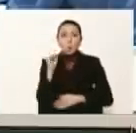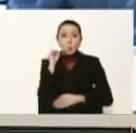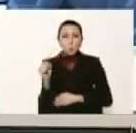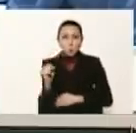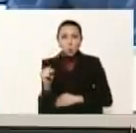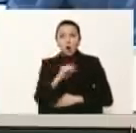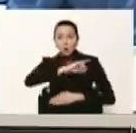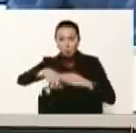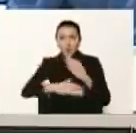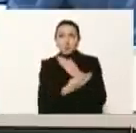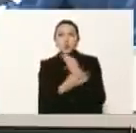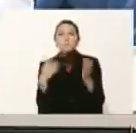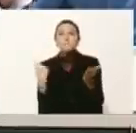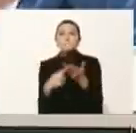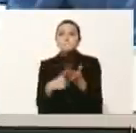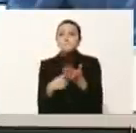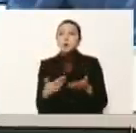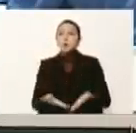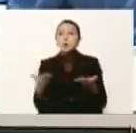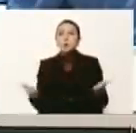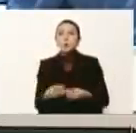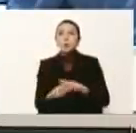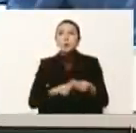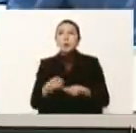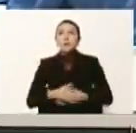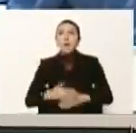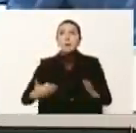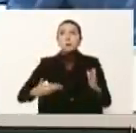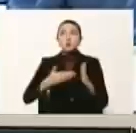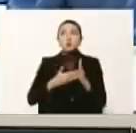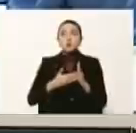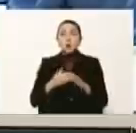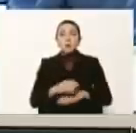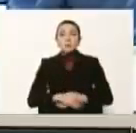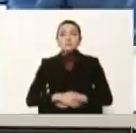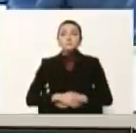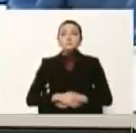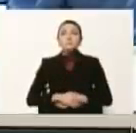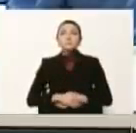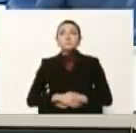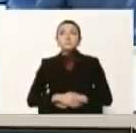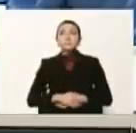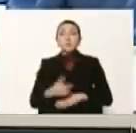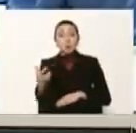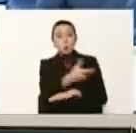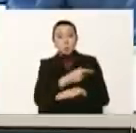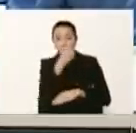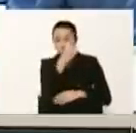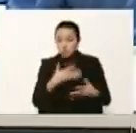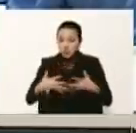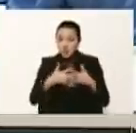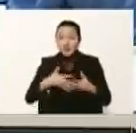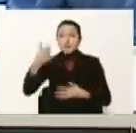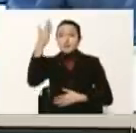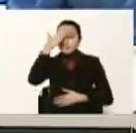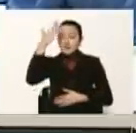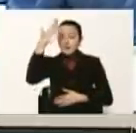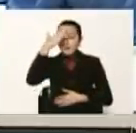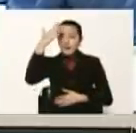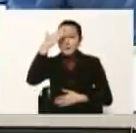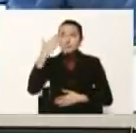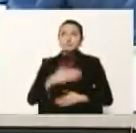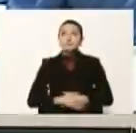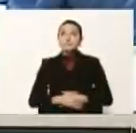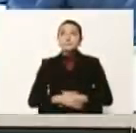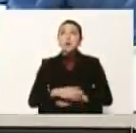Juan Guaidó en la operación Gedeón, del cual tiene conocimiento el gobierno de los Estados Unidos, el